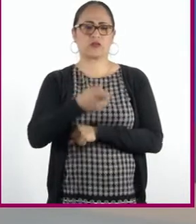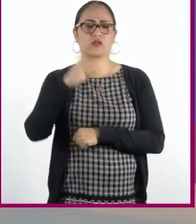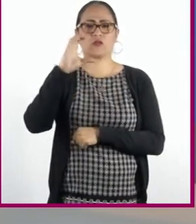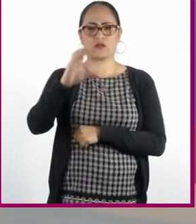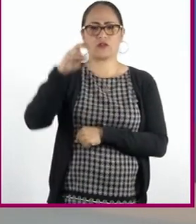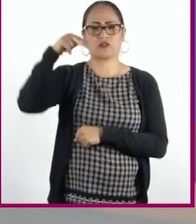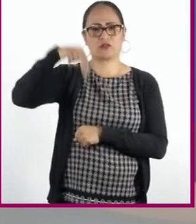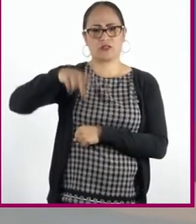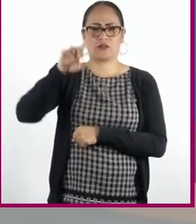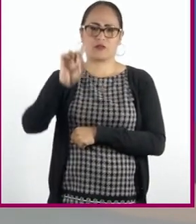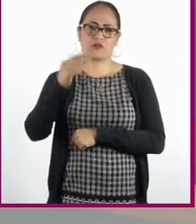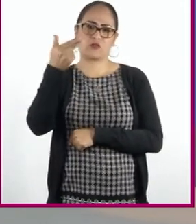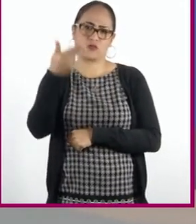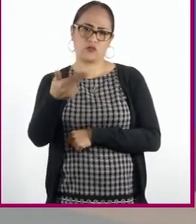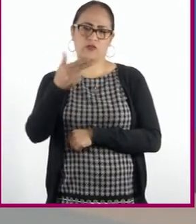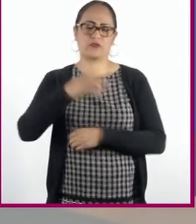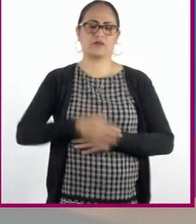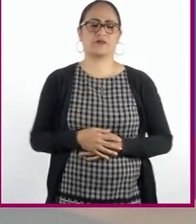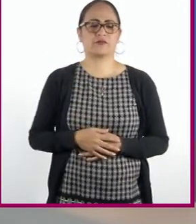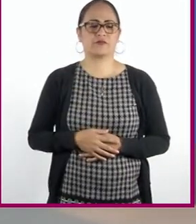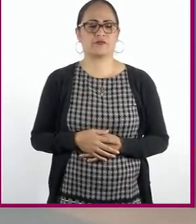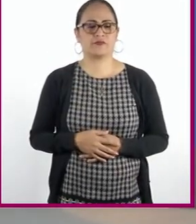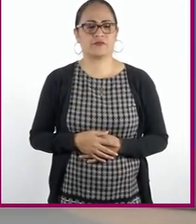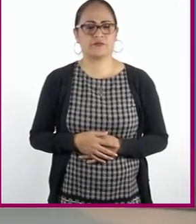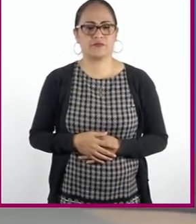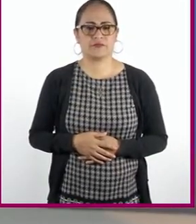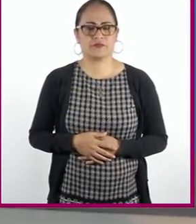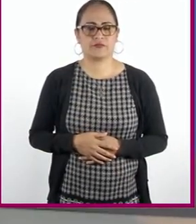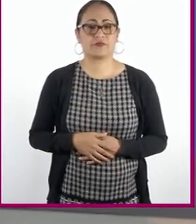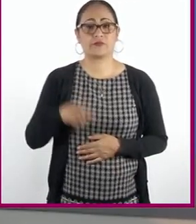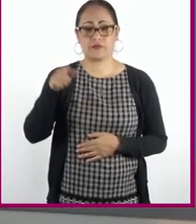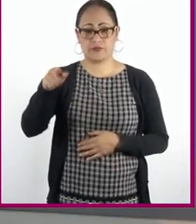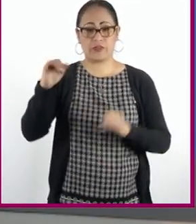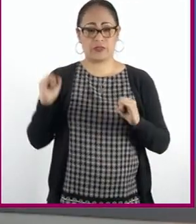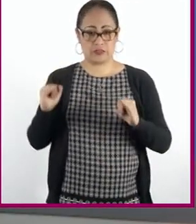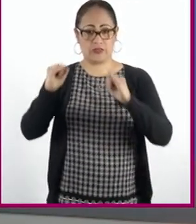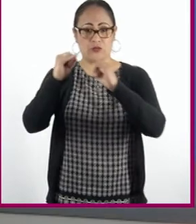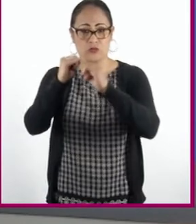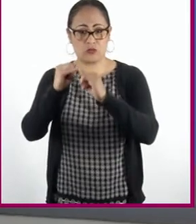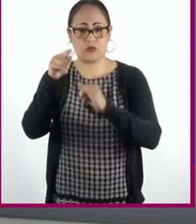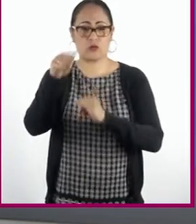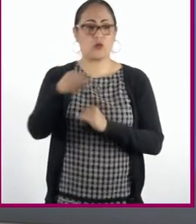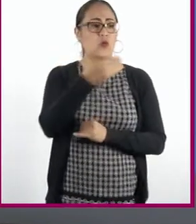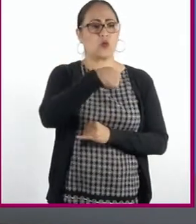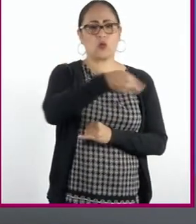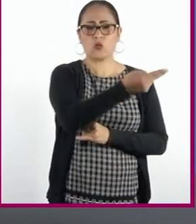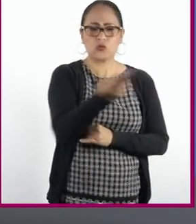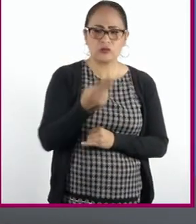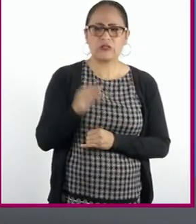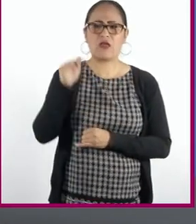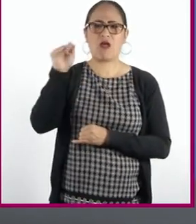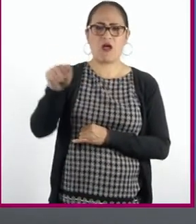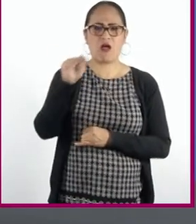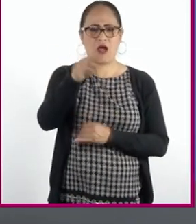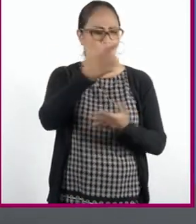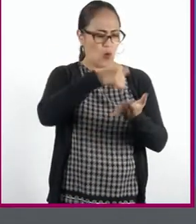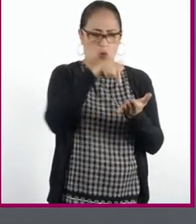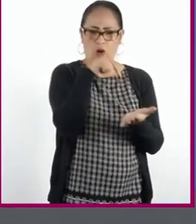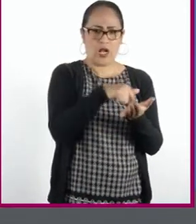de Derechos Humanos, CNDH. Es muy importante que agoten las instancias jurídicas de su